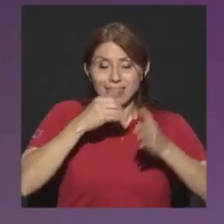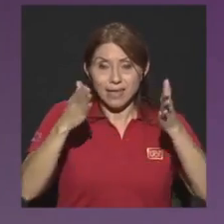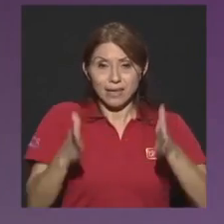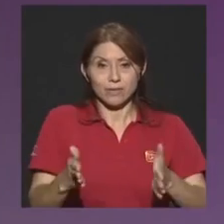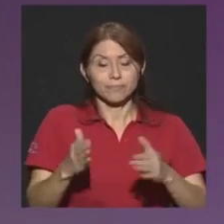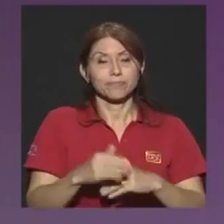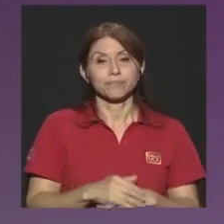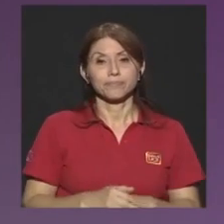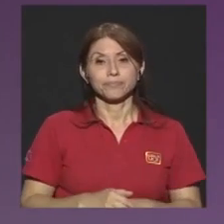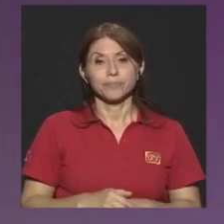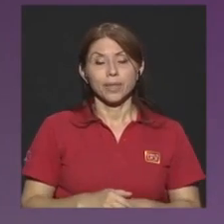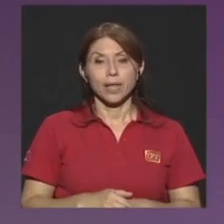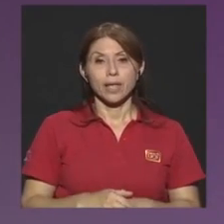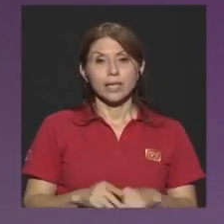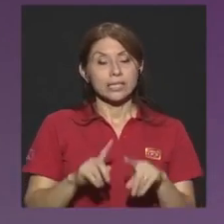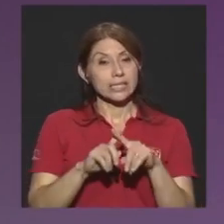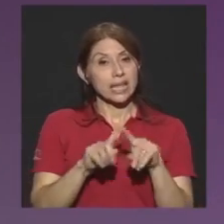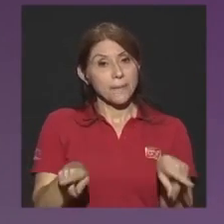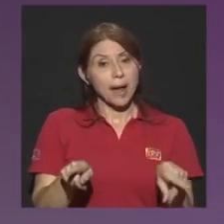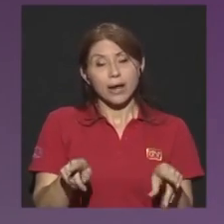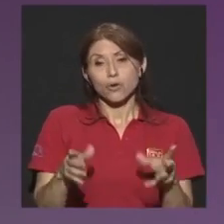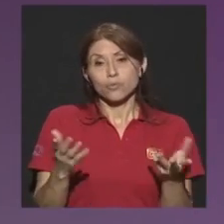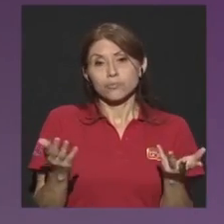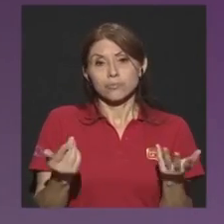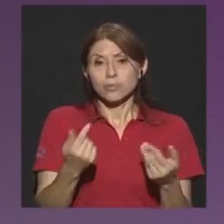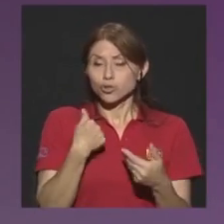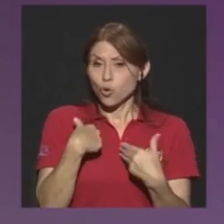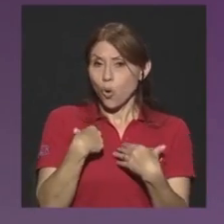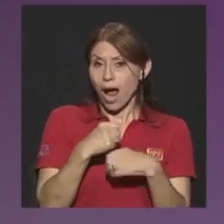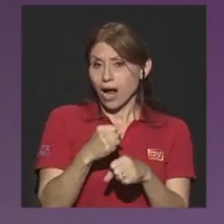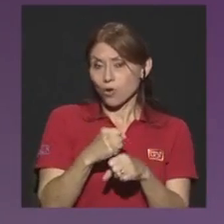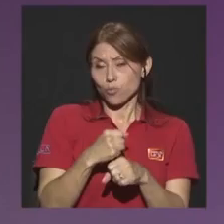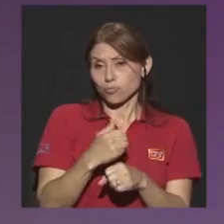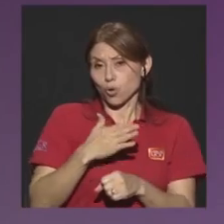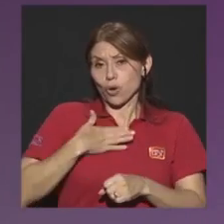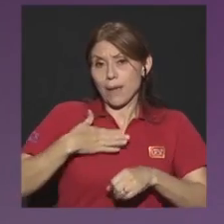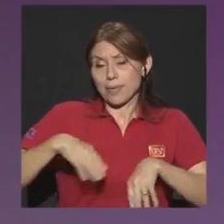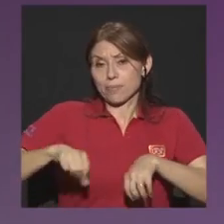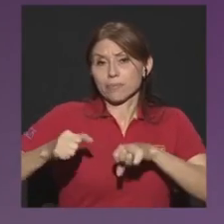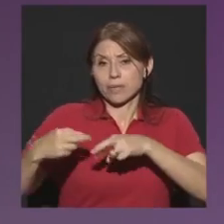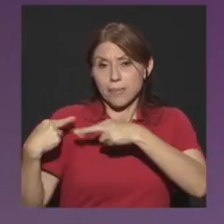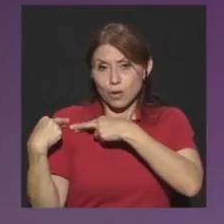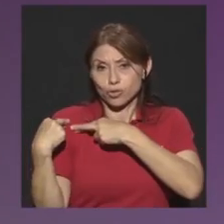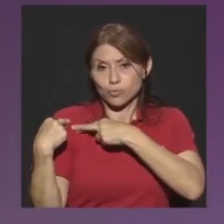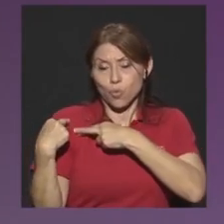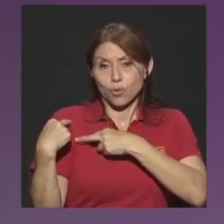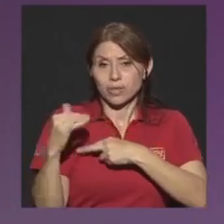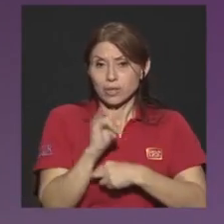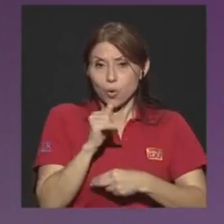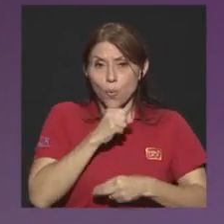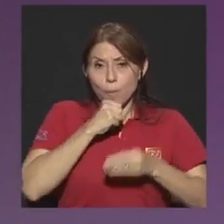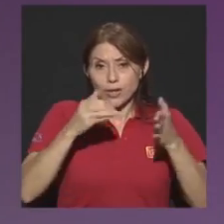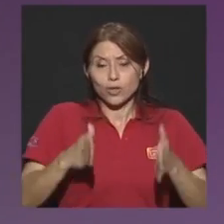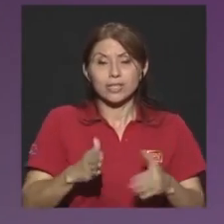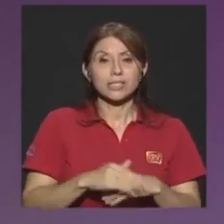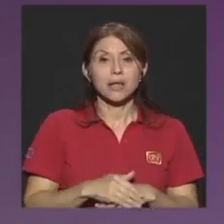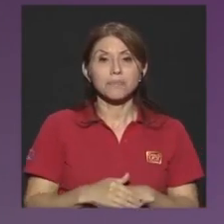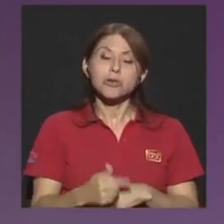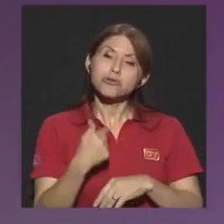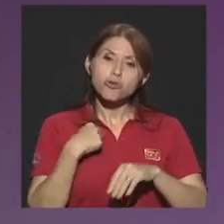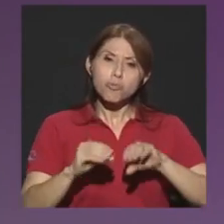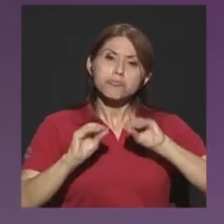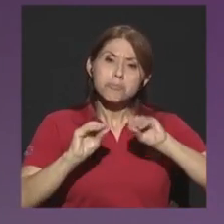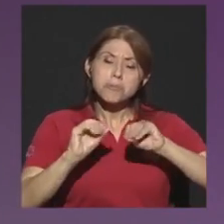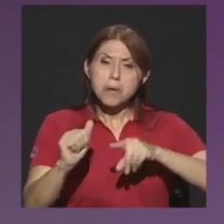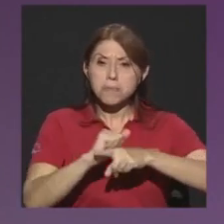bueno, yo hago lo que a mí me corresponde desde mi parte como periodista, dando